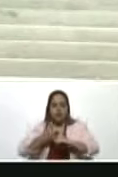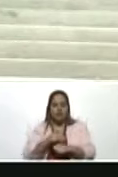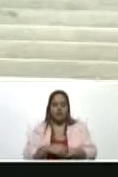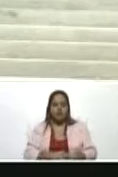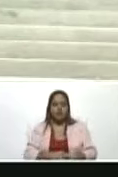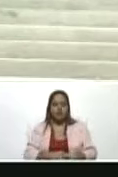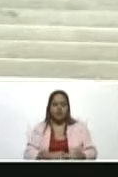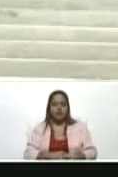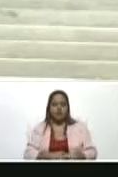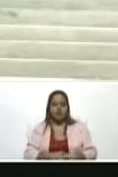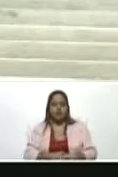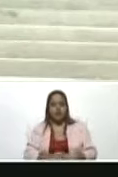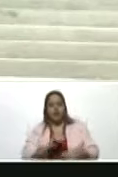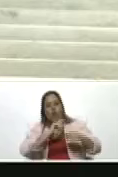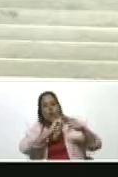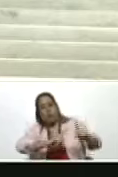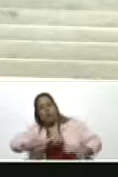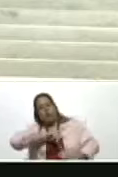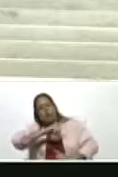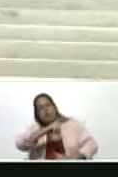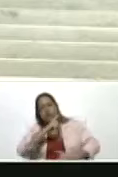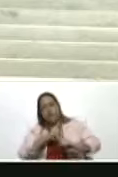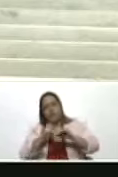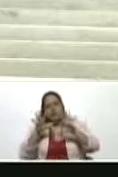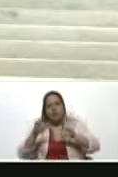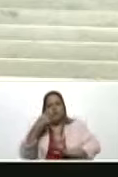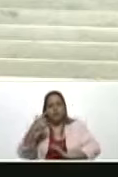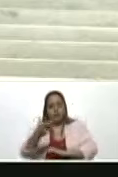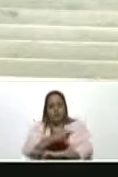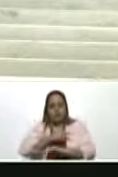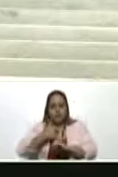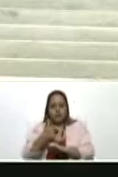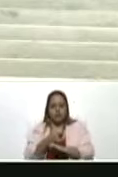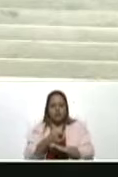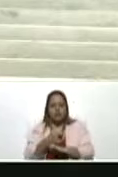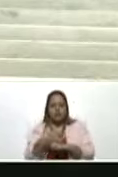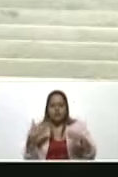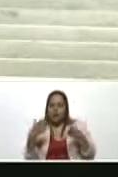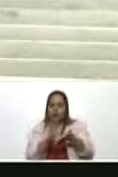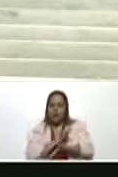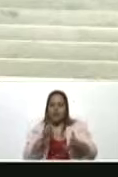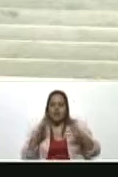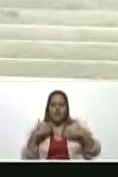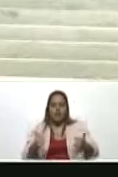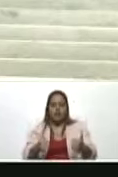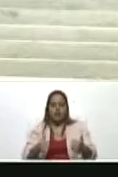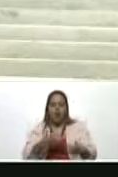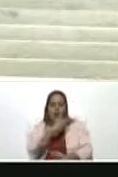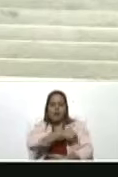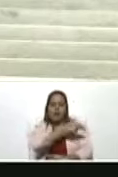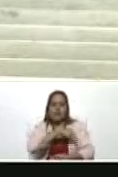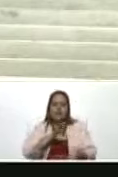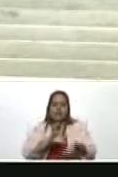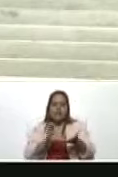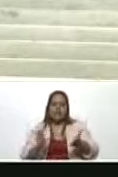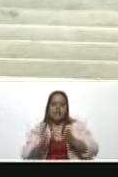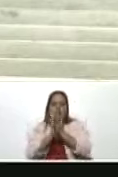Bueno, 1x10 de buen gobierno, bricomiles salud, Hospital Central de San Felipe.